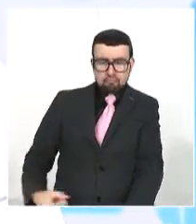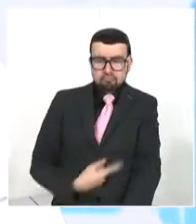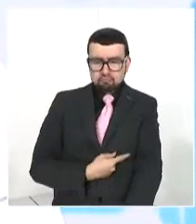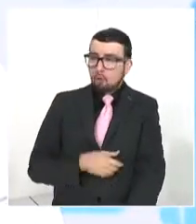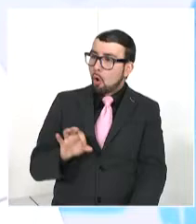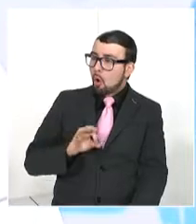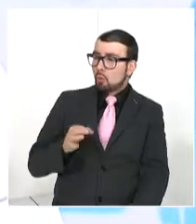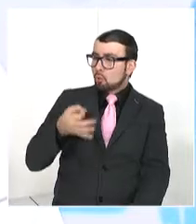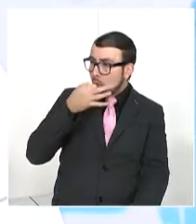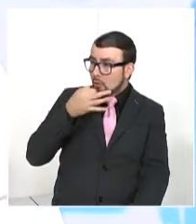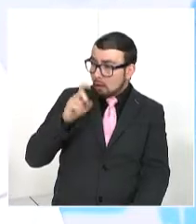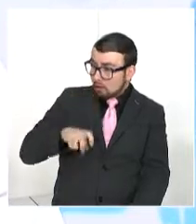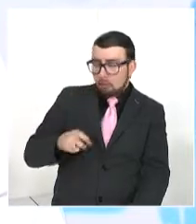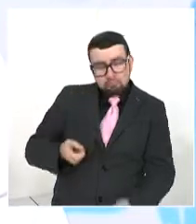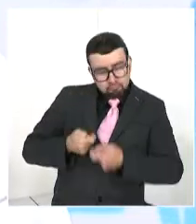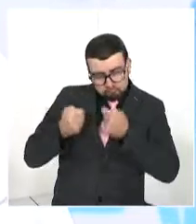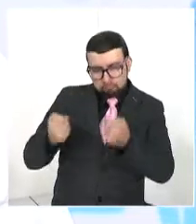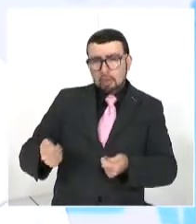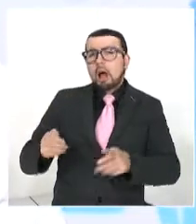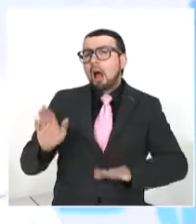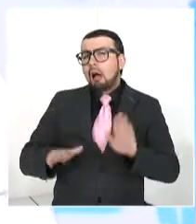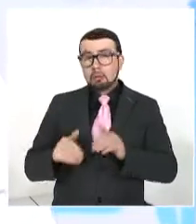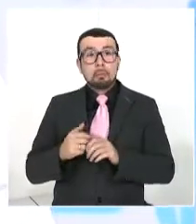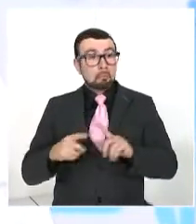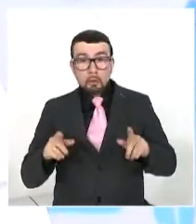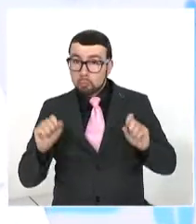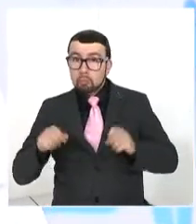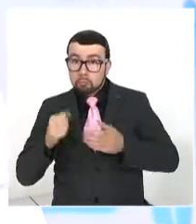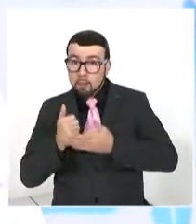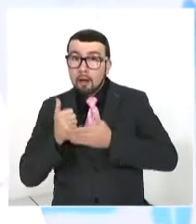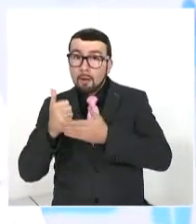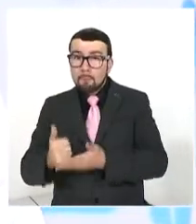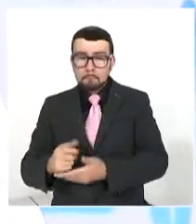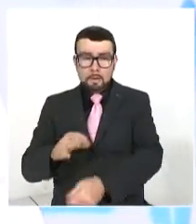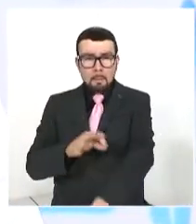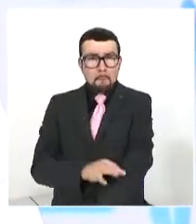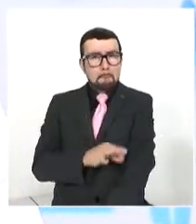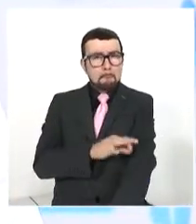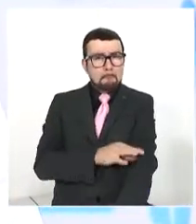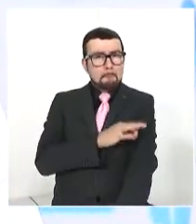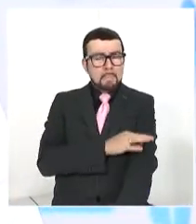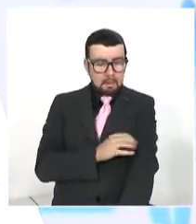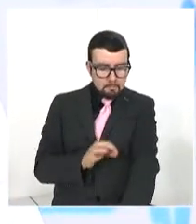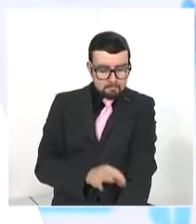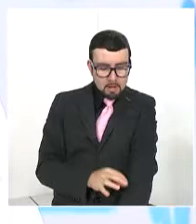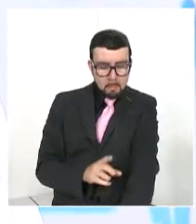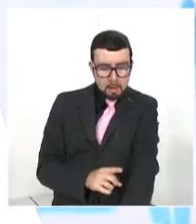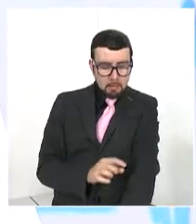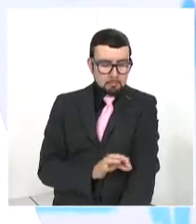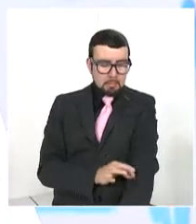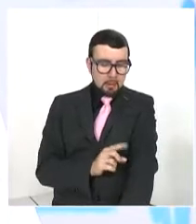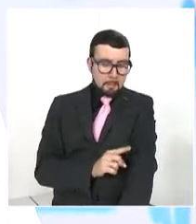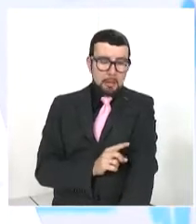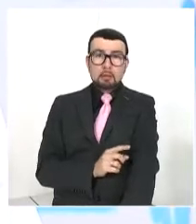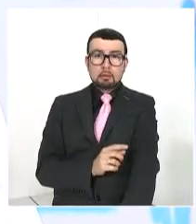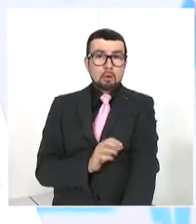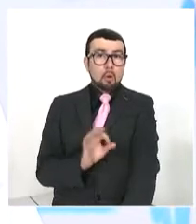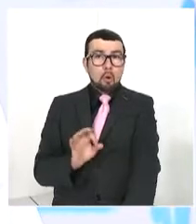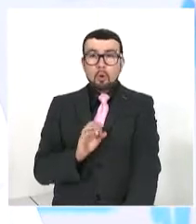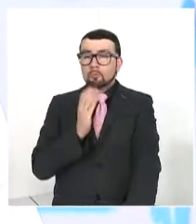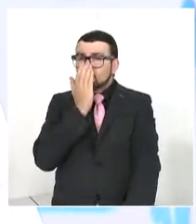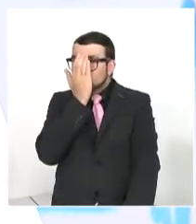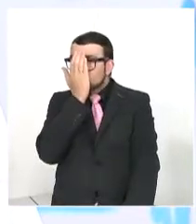todos los que todos ustedes conocen. Pero si lo podemos empezar a tratar con acupuntura, con ozono, con terapias